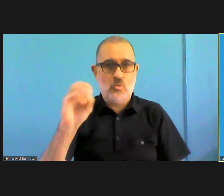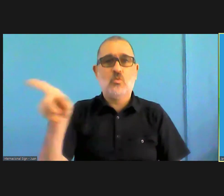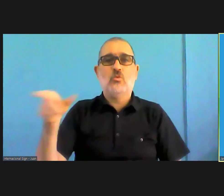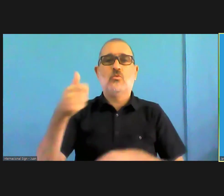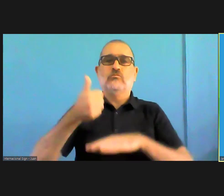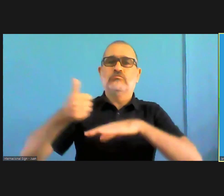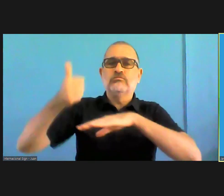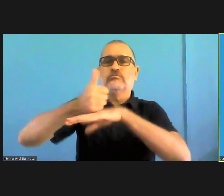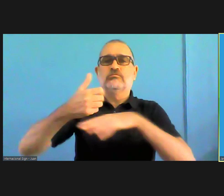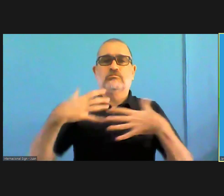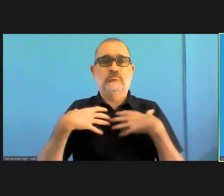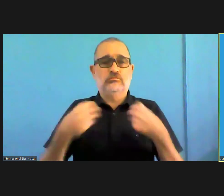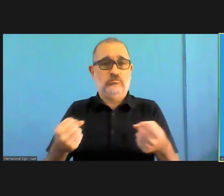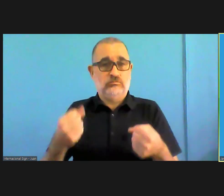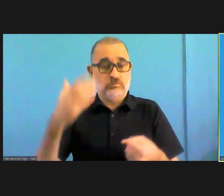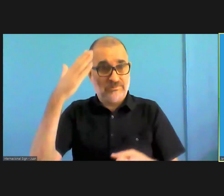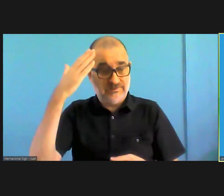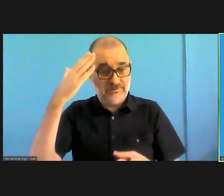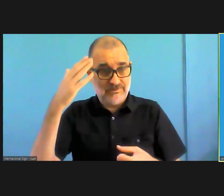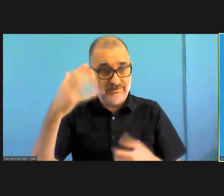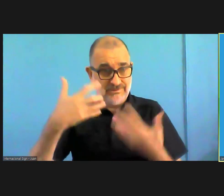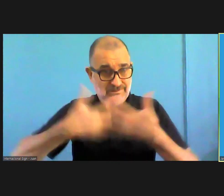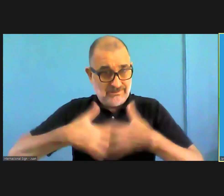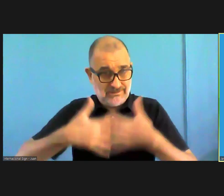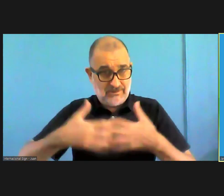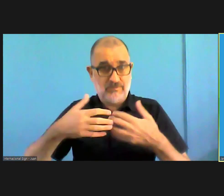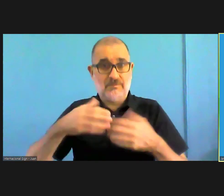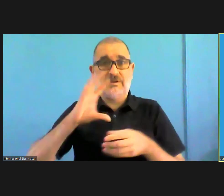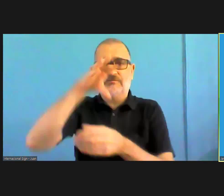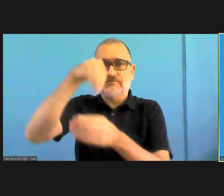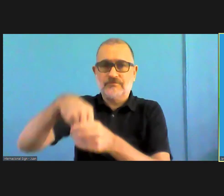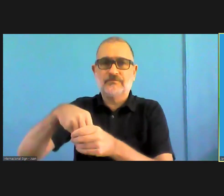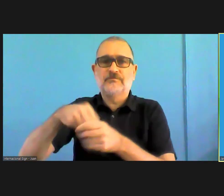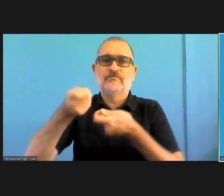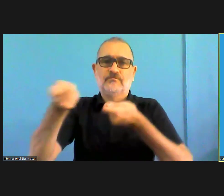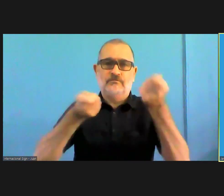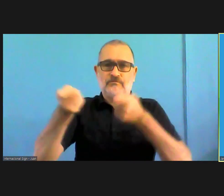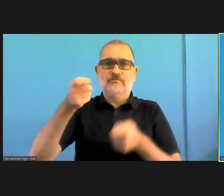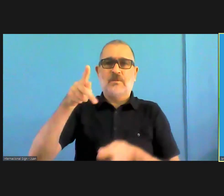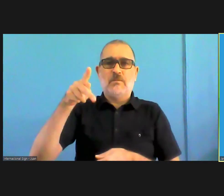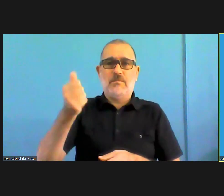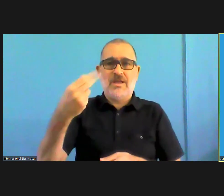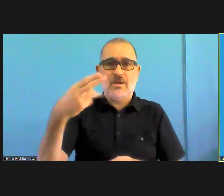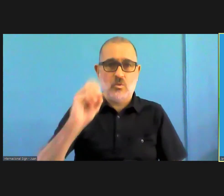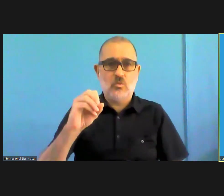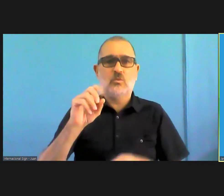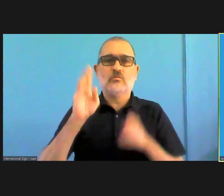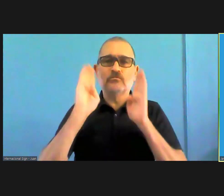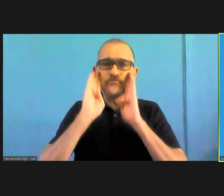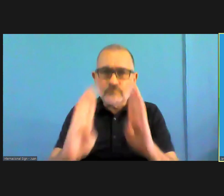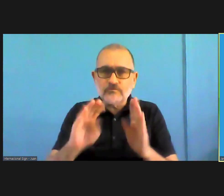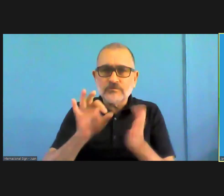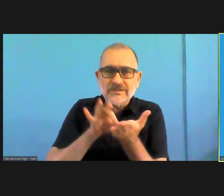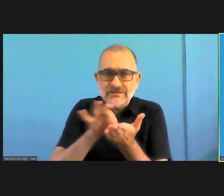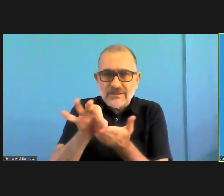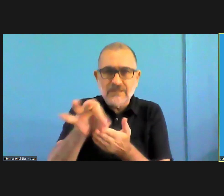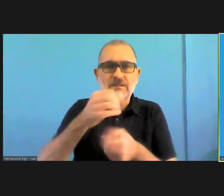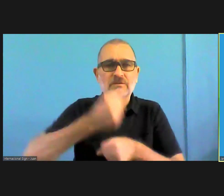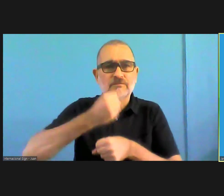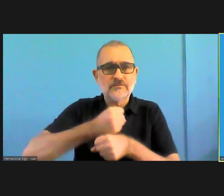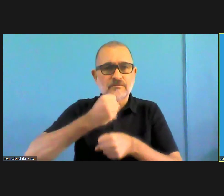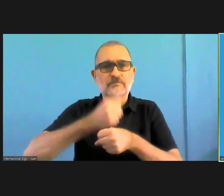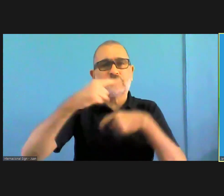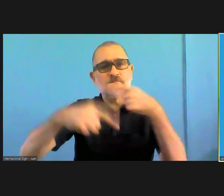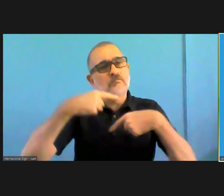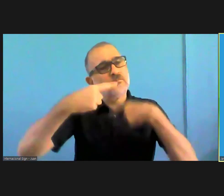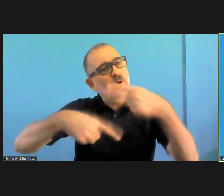acciones estratégicas y dirigidas para abordar las deficiencias sistémicas de larga data, como explicó Ferdinando, pero